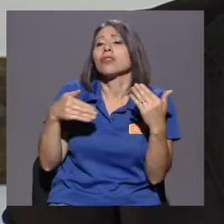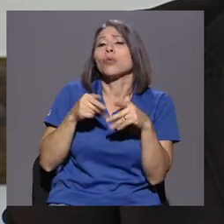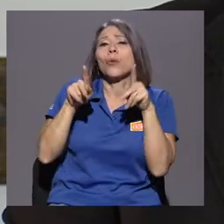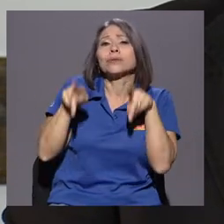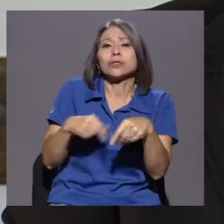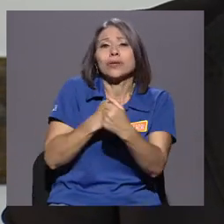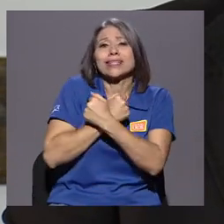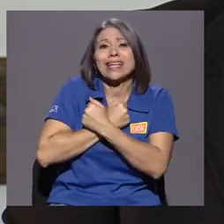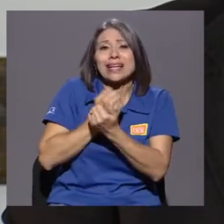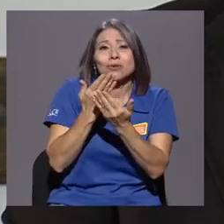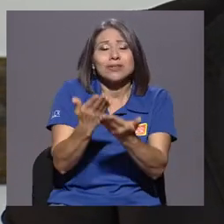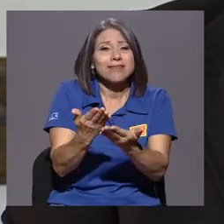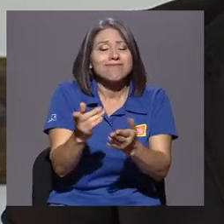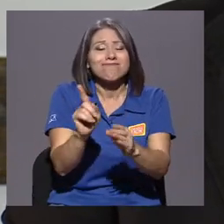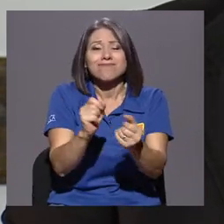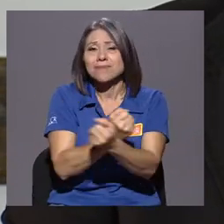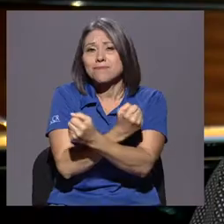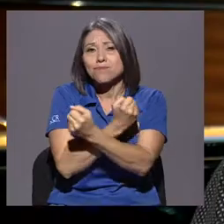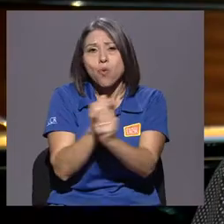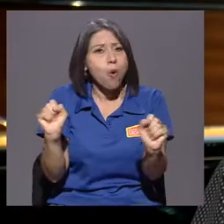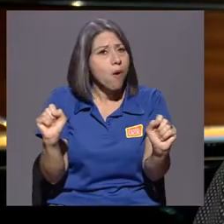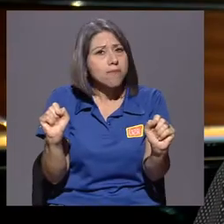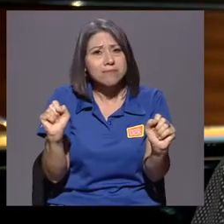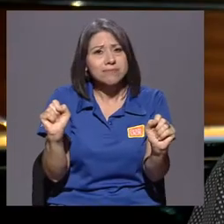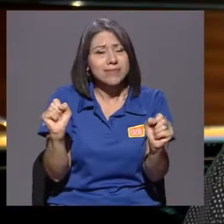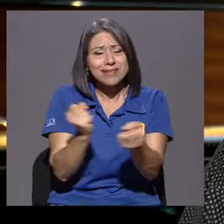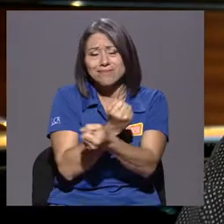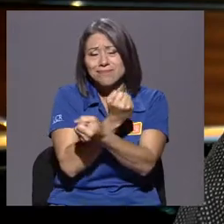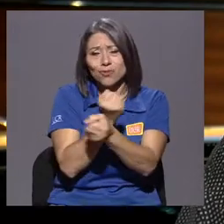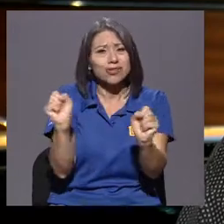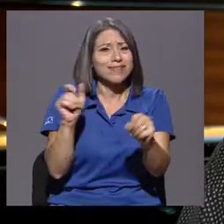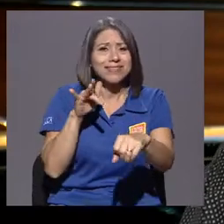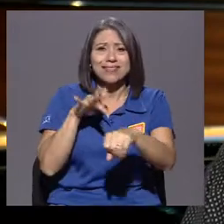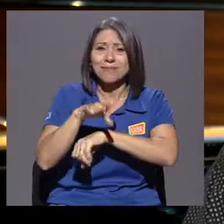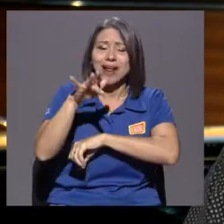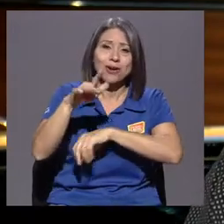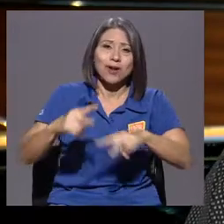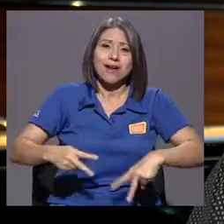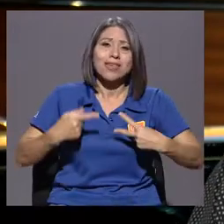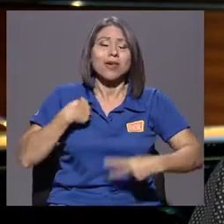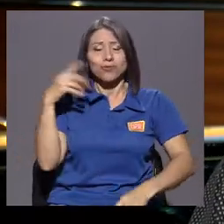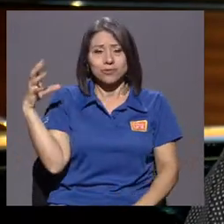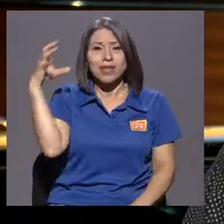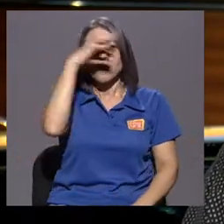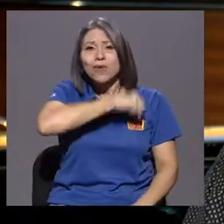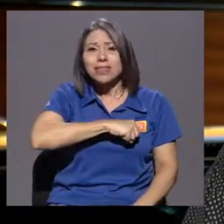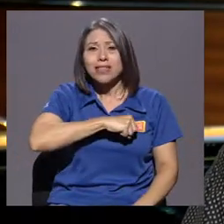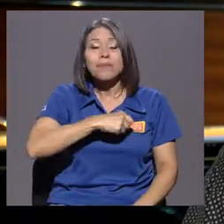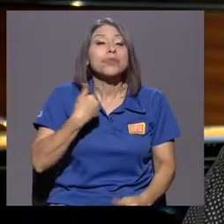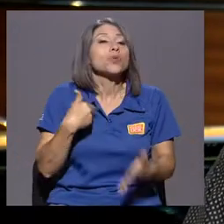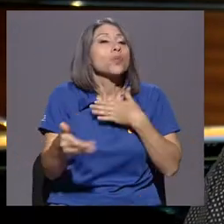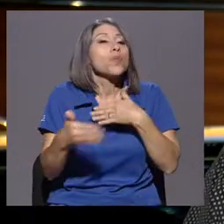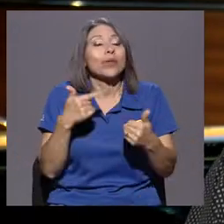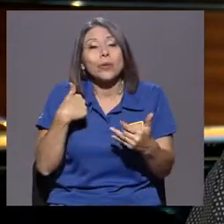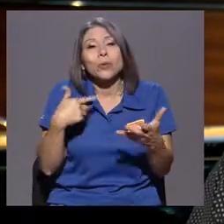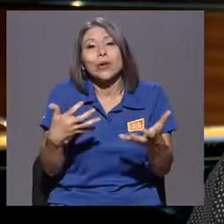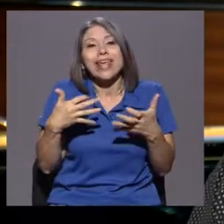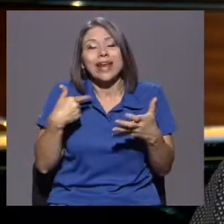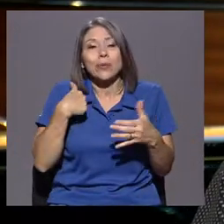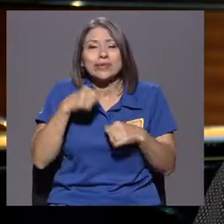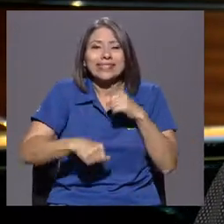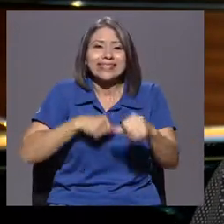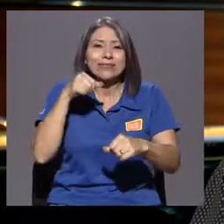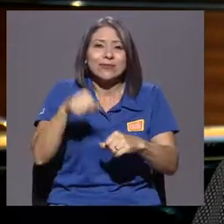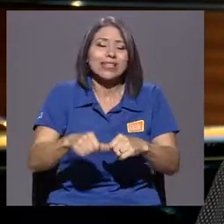uno aprende que es imposible generalmente muy temprano en la vida se dio cuenta de que por más que quiera y se esfuerce eso